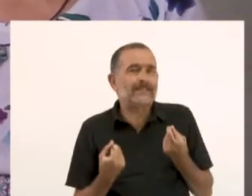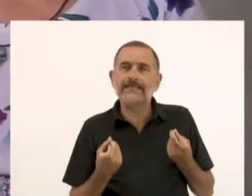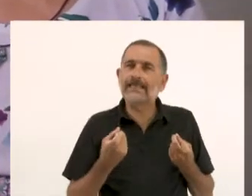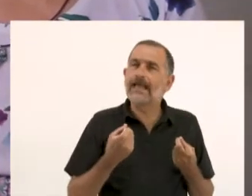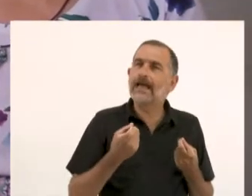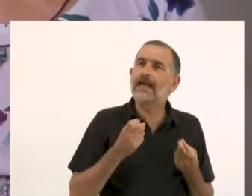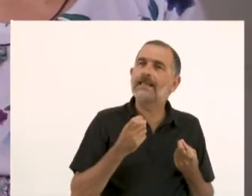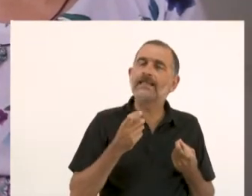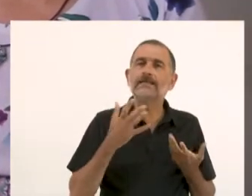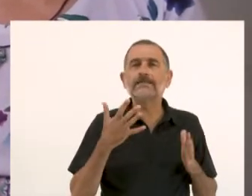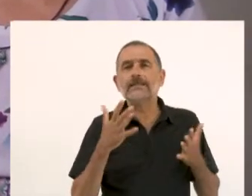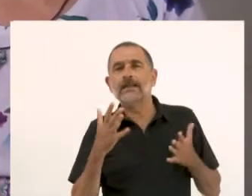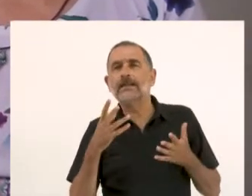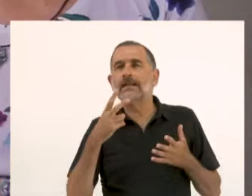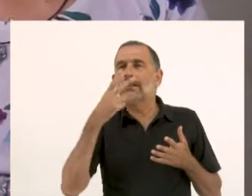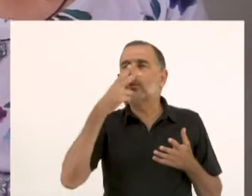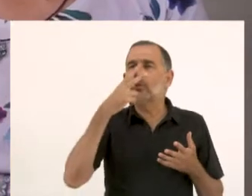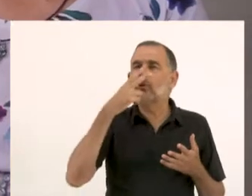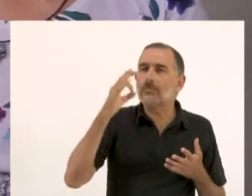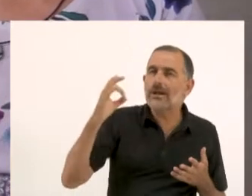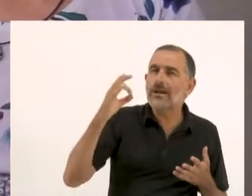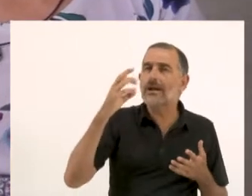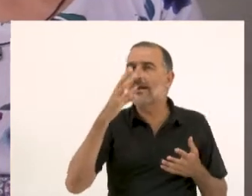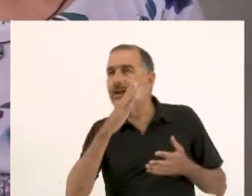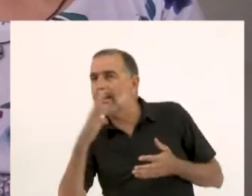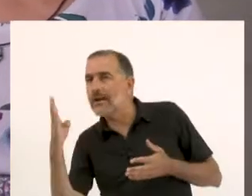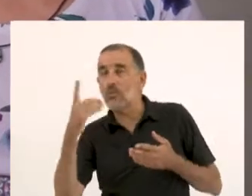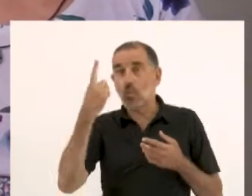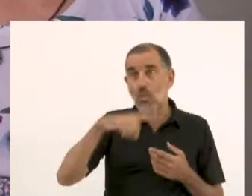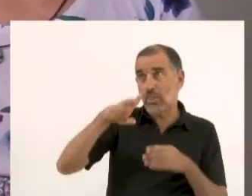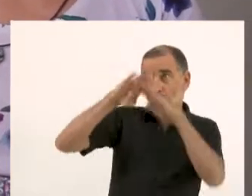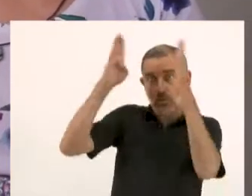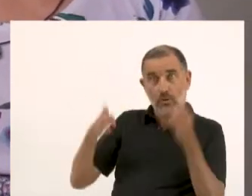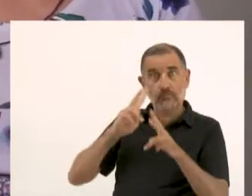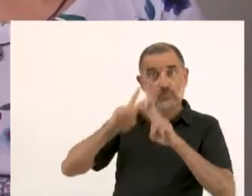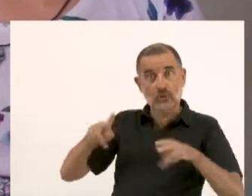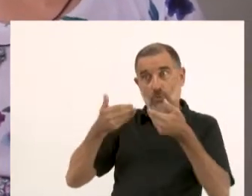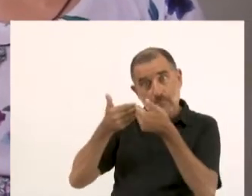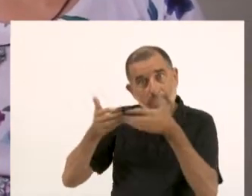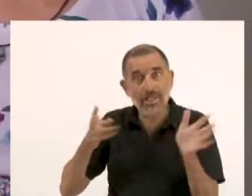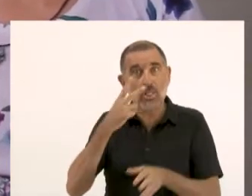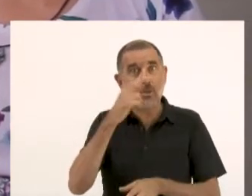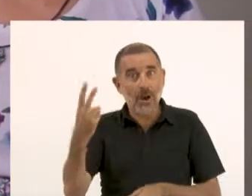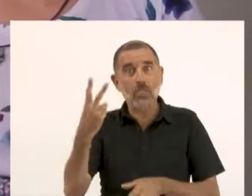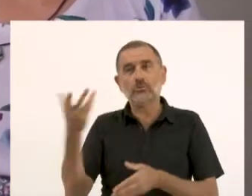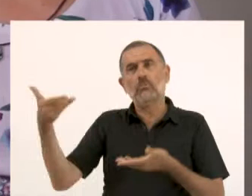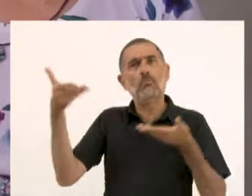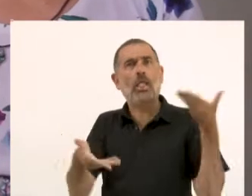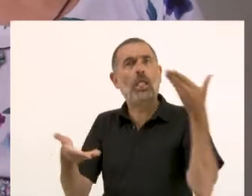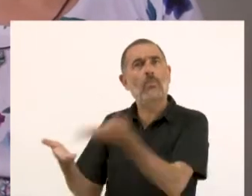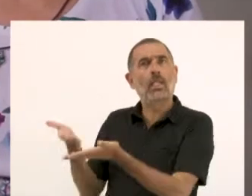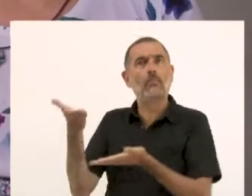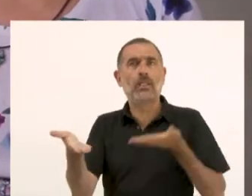año 2002 en la calle Hipólito Yrigoyen, donde se recibían diferentes demandas, unas asociadas más al